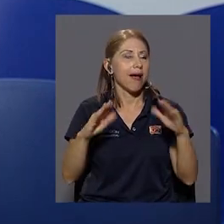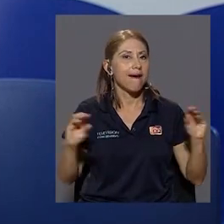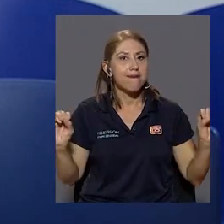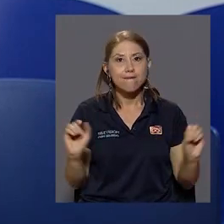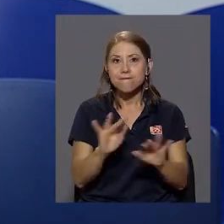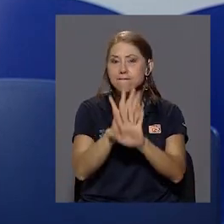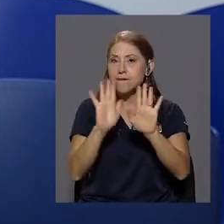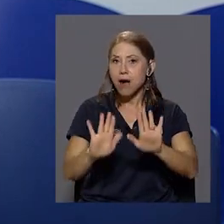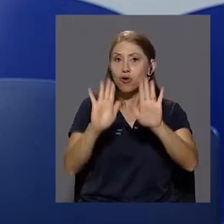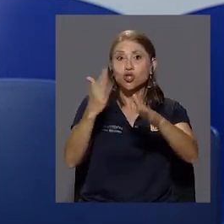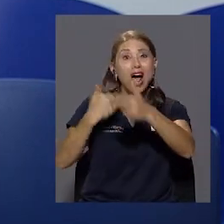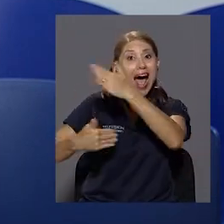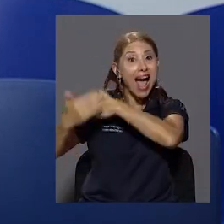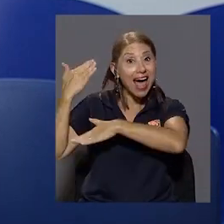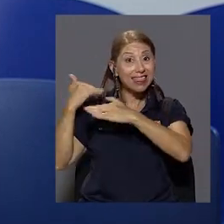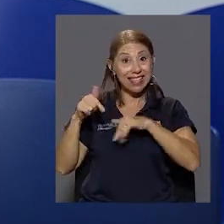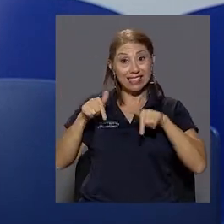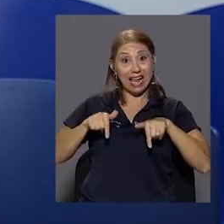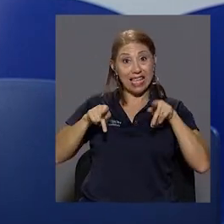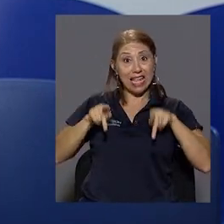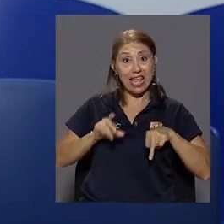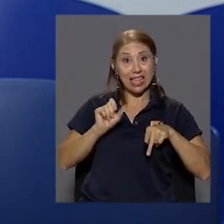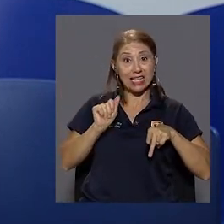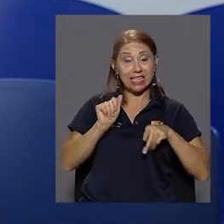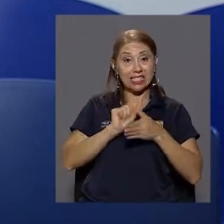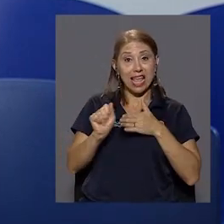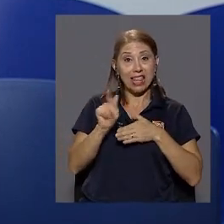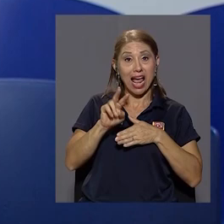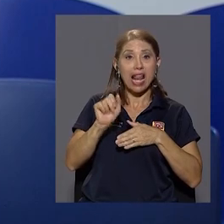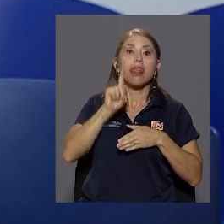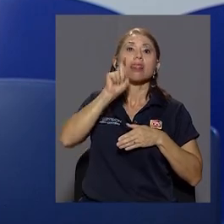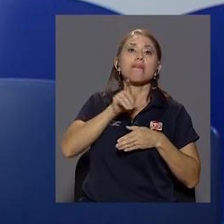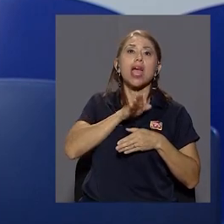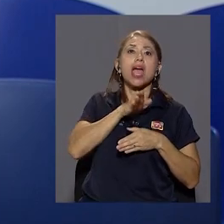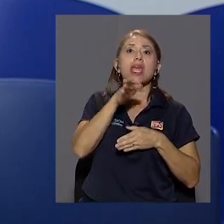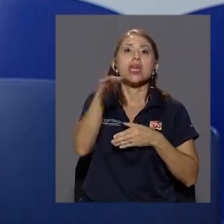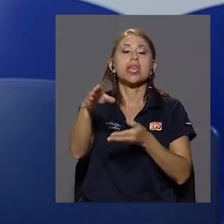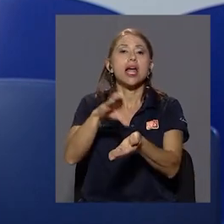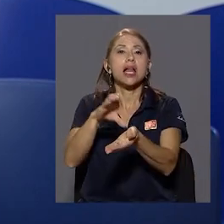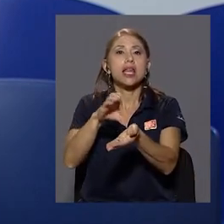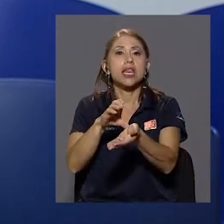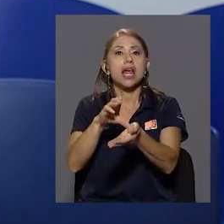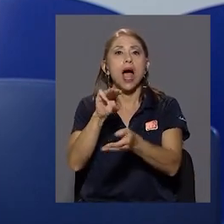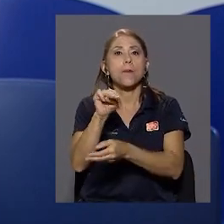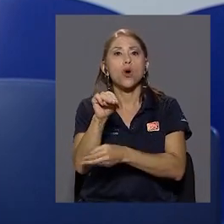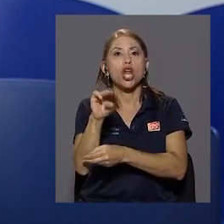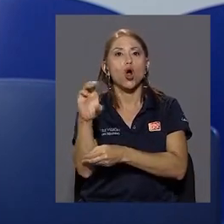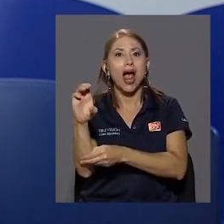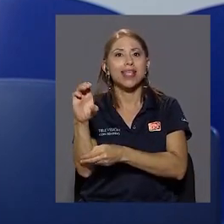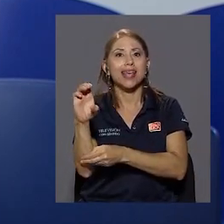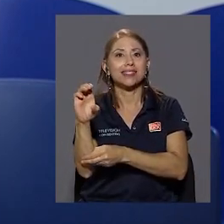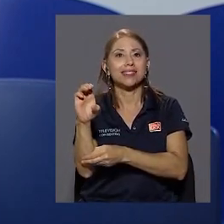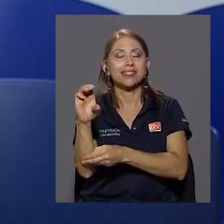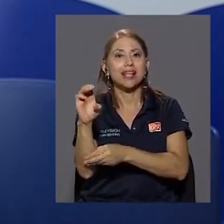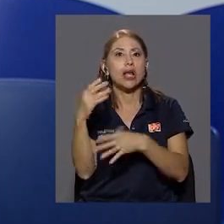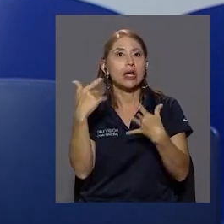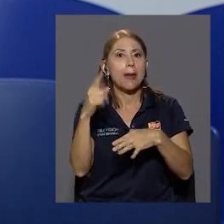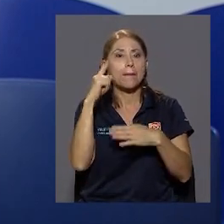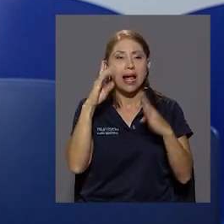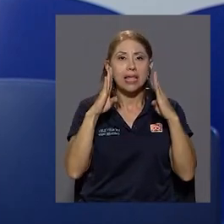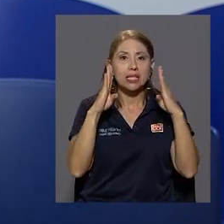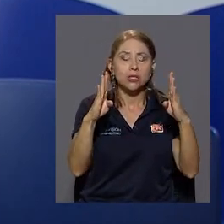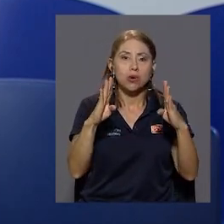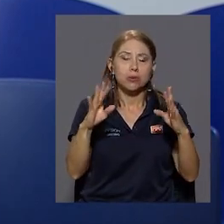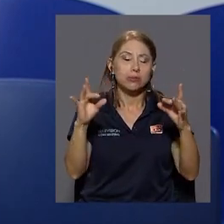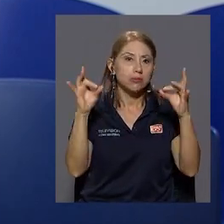antes en Santana había que desplazarse hasta la clínica Moreno Cañas para buscar atención y como ustedes saben eso es